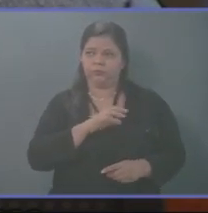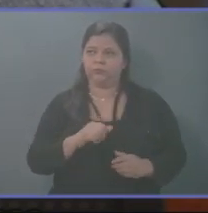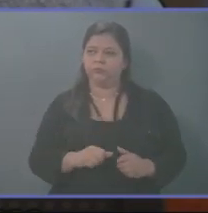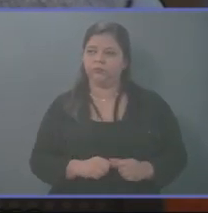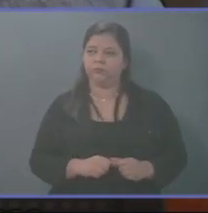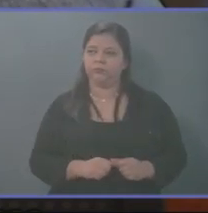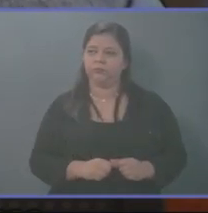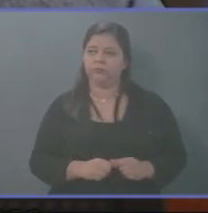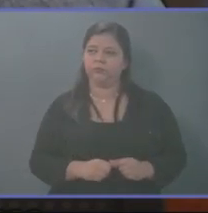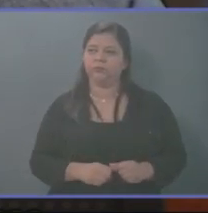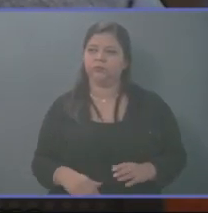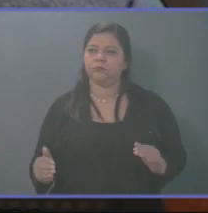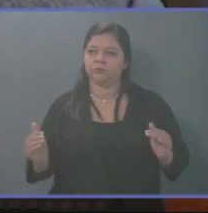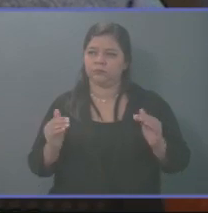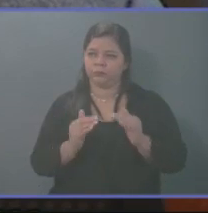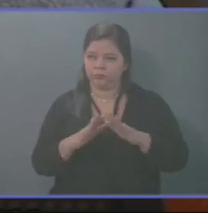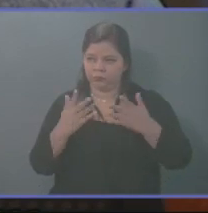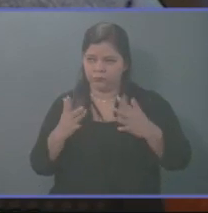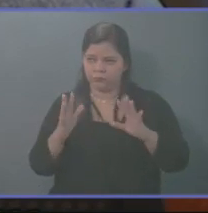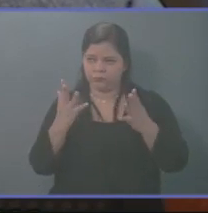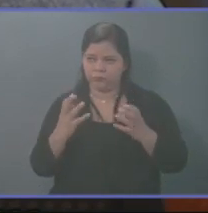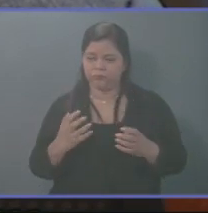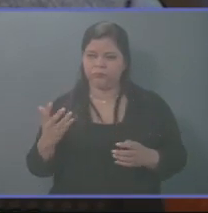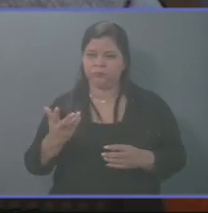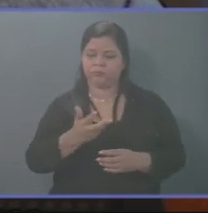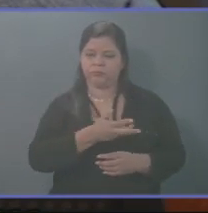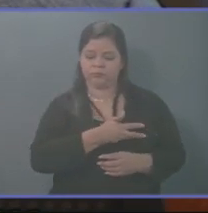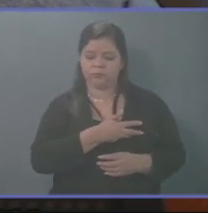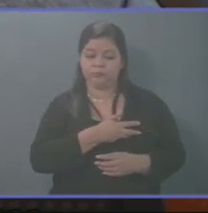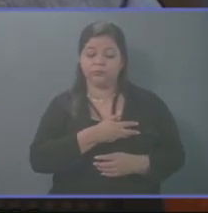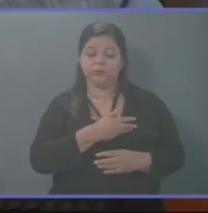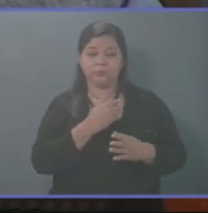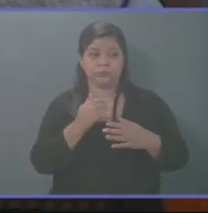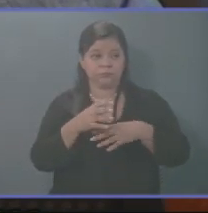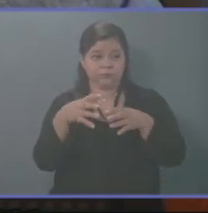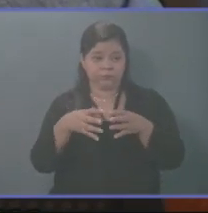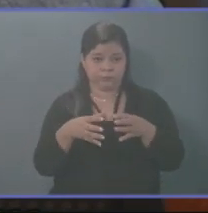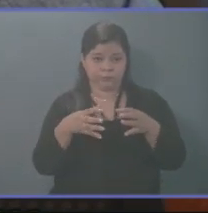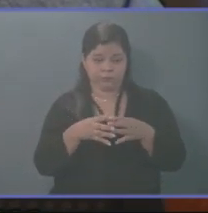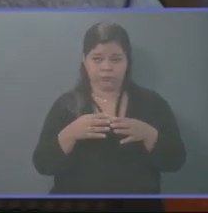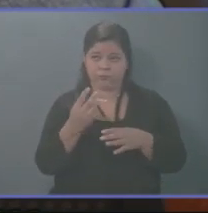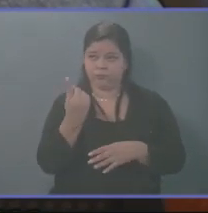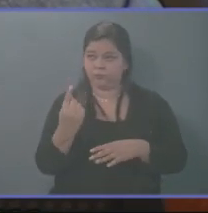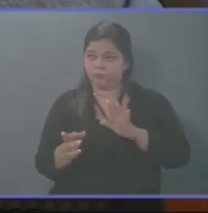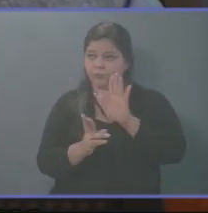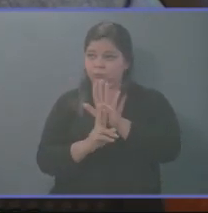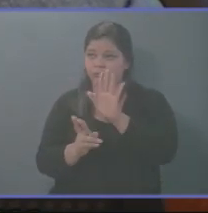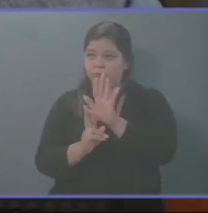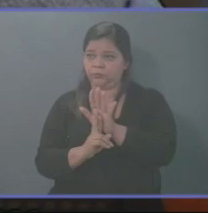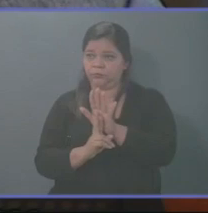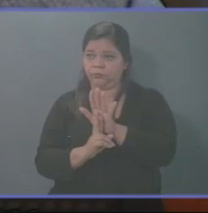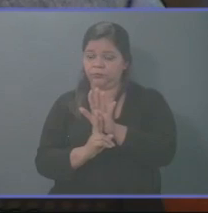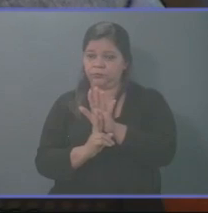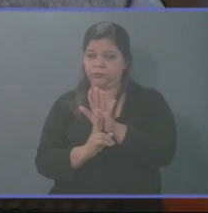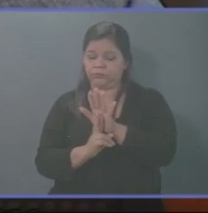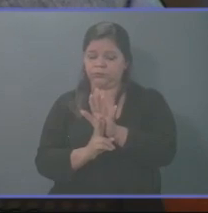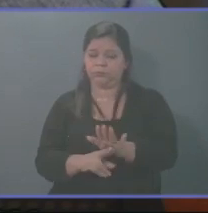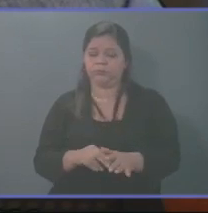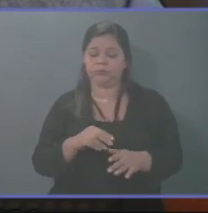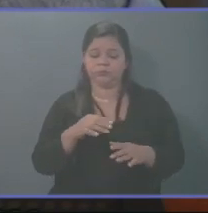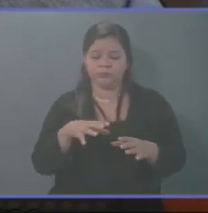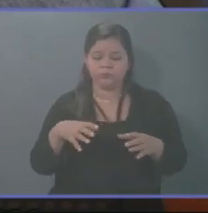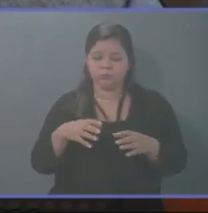Asamblea, así como la incorporación a la Asamblea de Gobernadores de representantes del sector